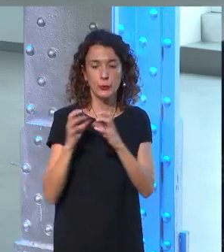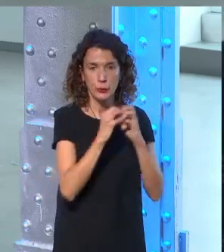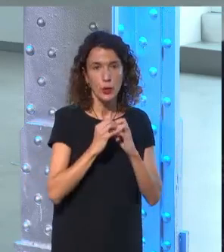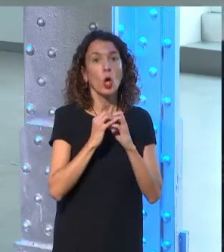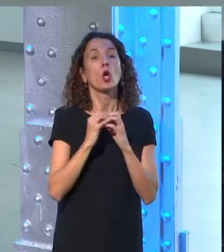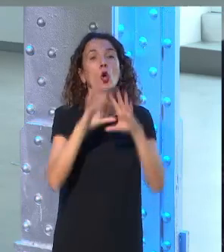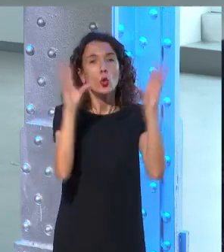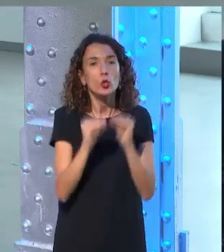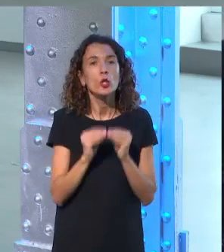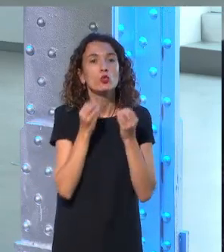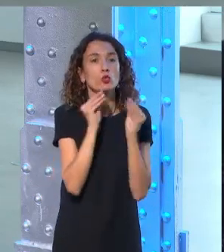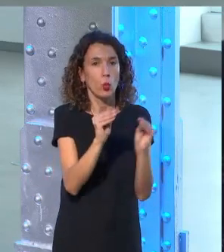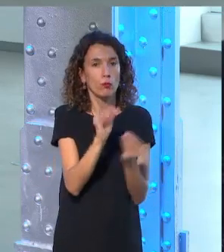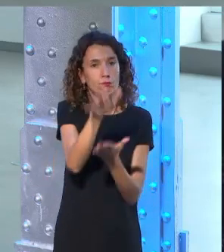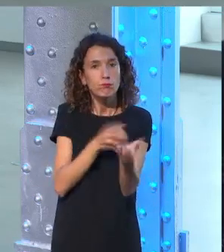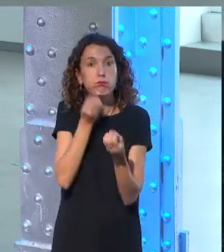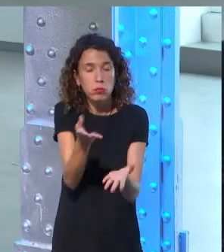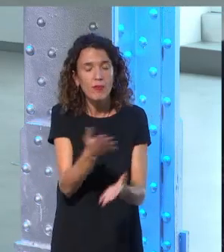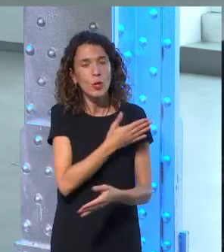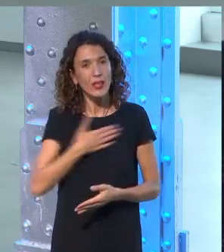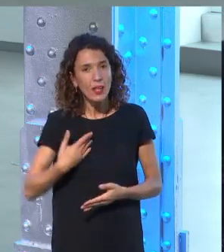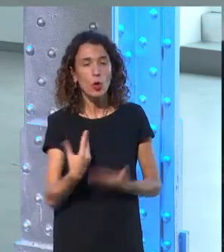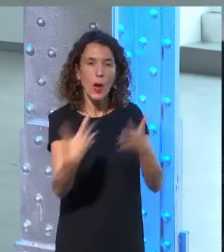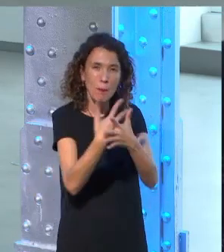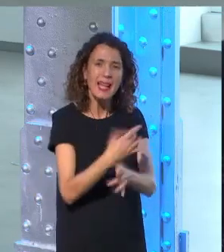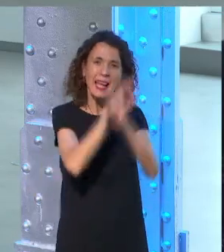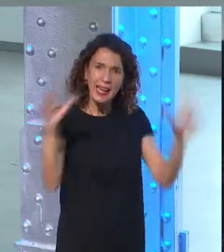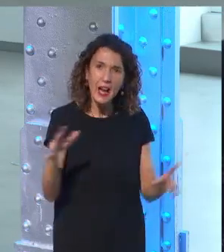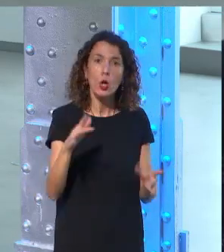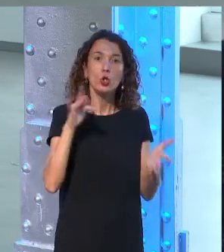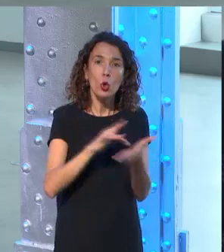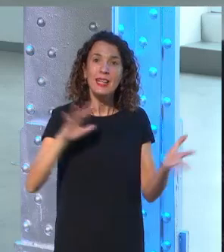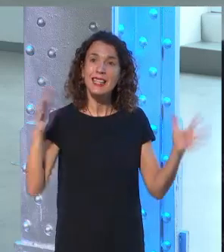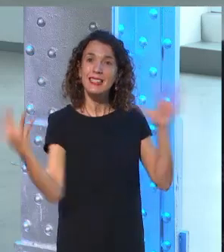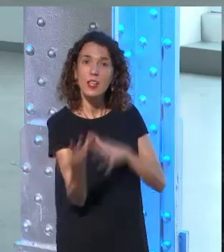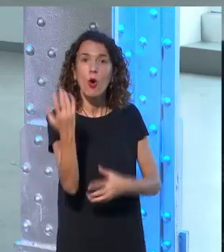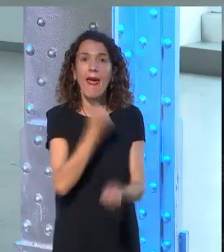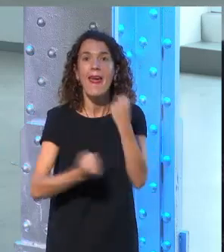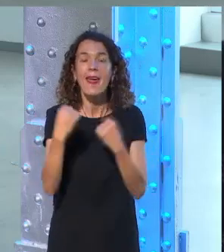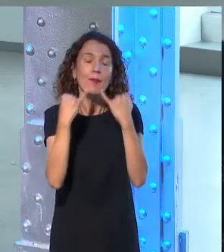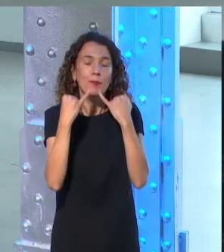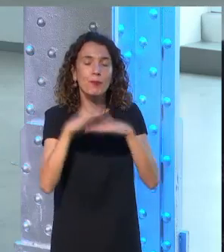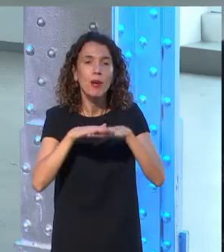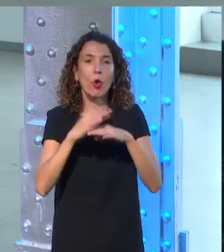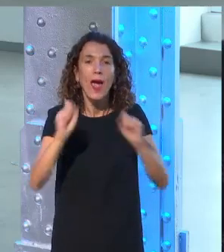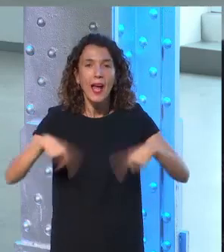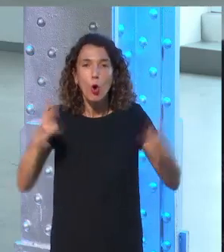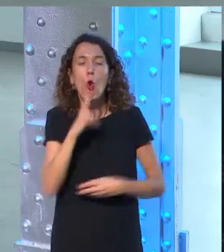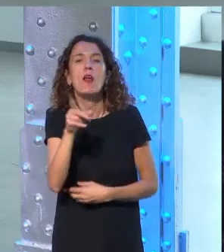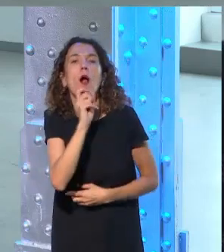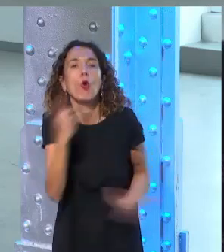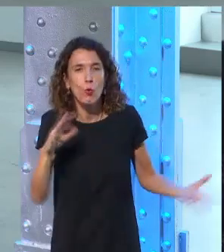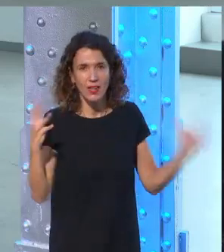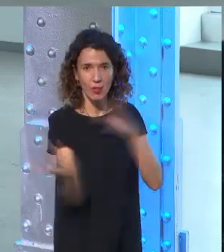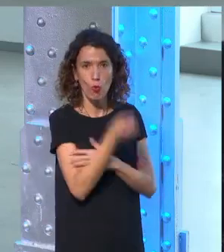primeras conclusiones. Pero lo que queremos es que nos dibuje los escenarios, ¿no?, de la transición ecológica de la economía para poder